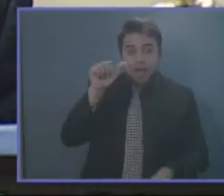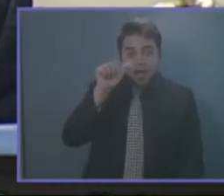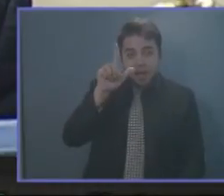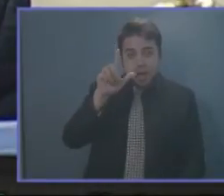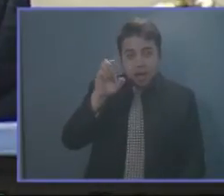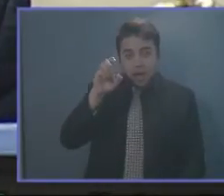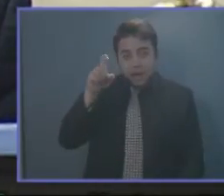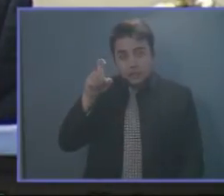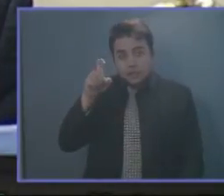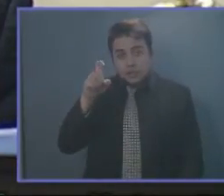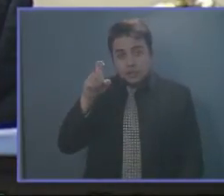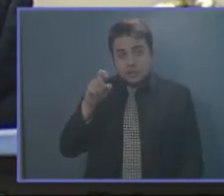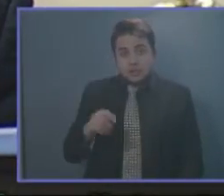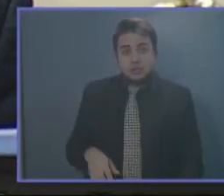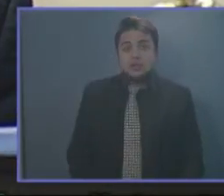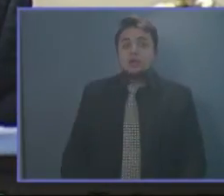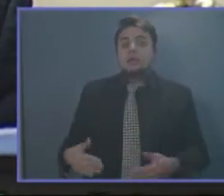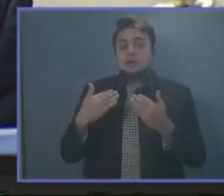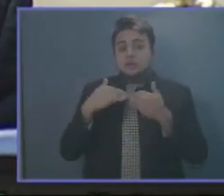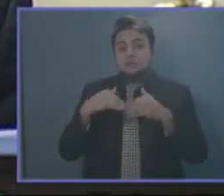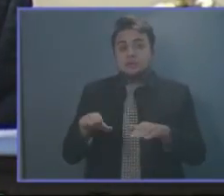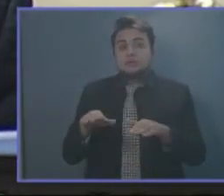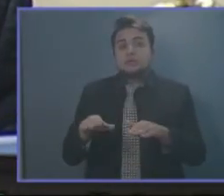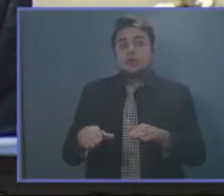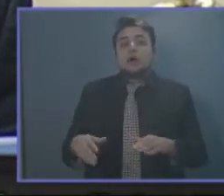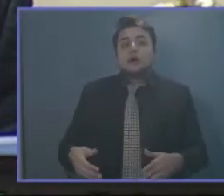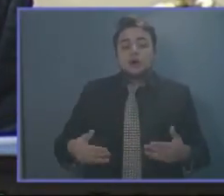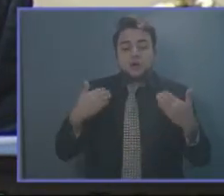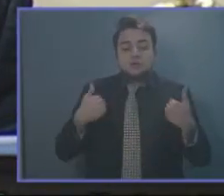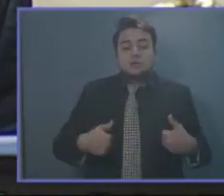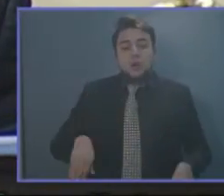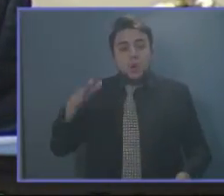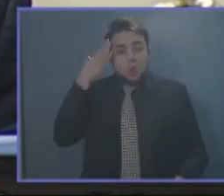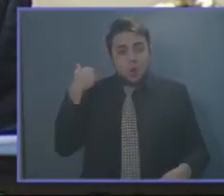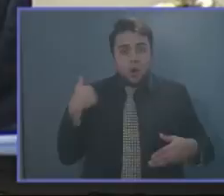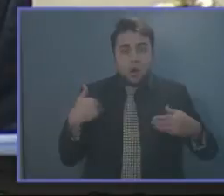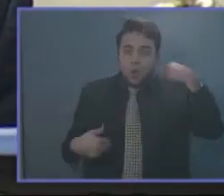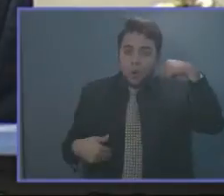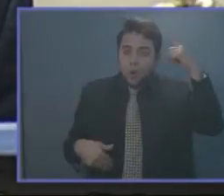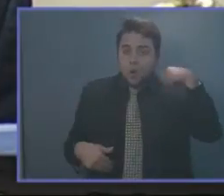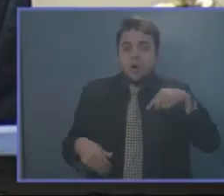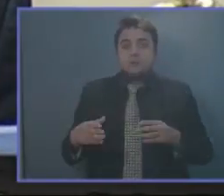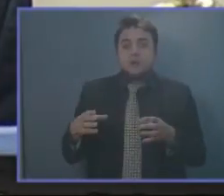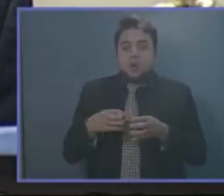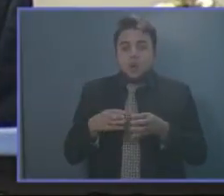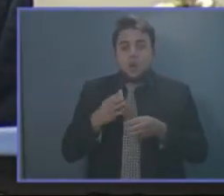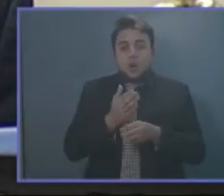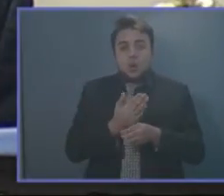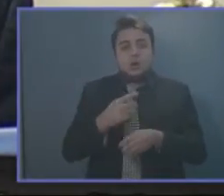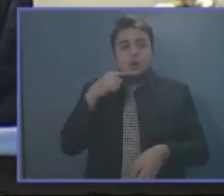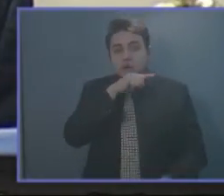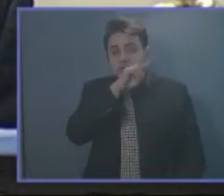Ramos, del colectivo de diversidad sexual del FMLN, y de Bianca Ramos, quien es